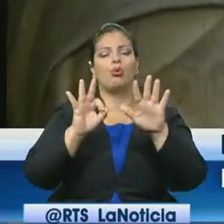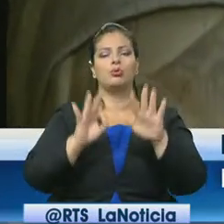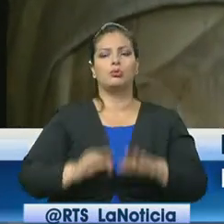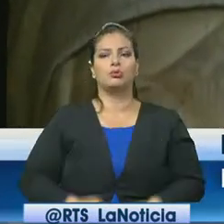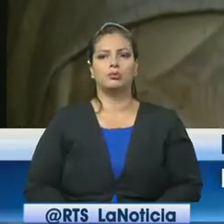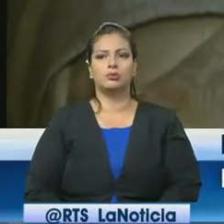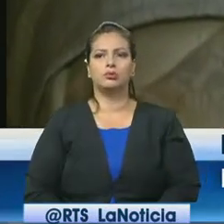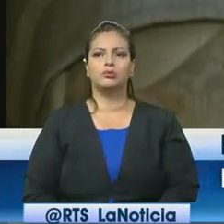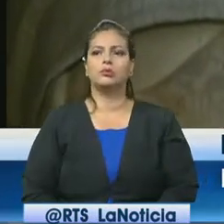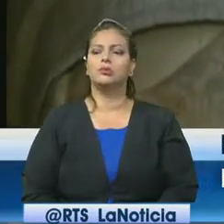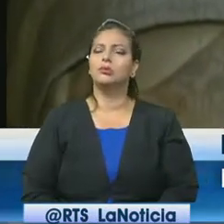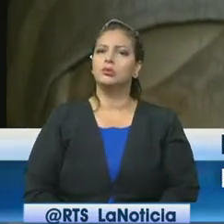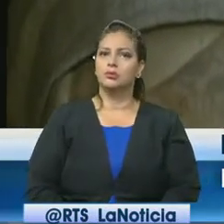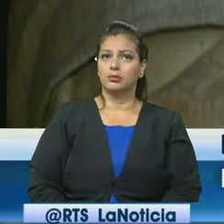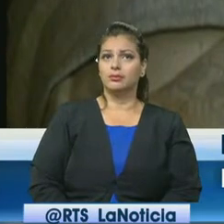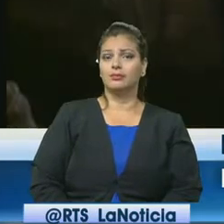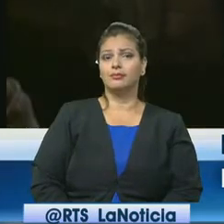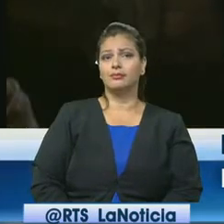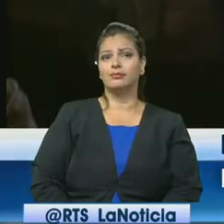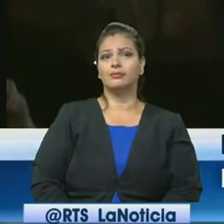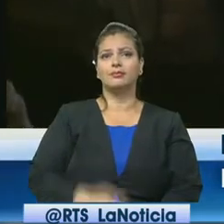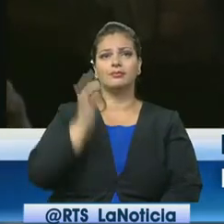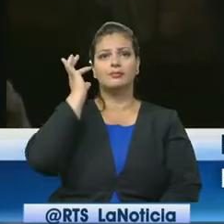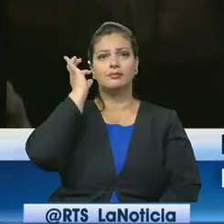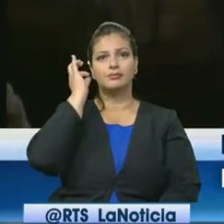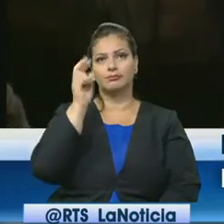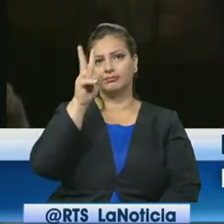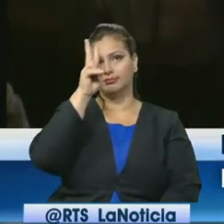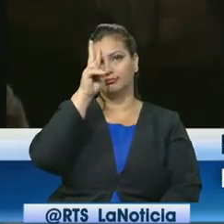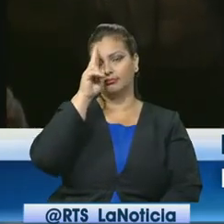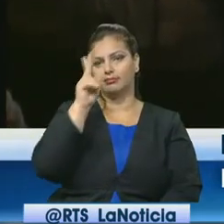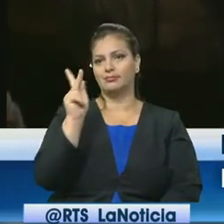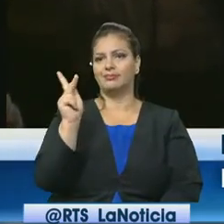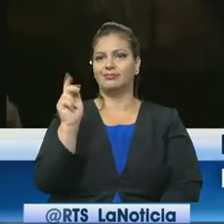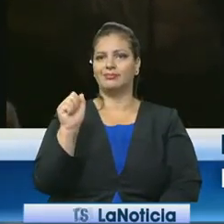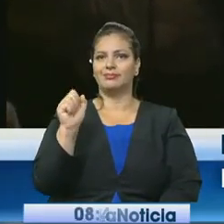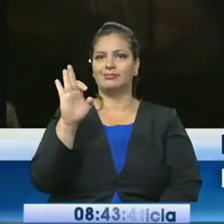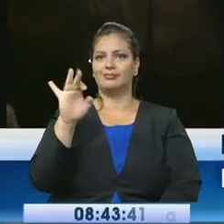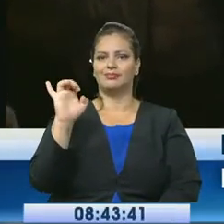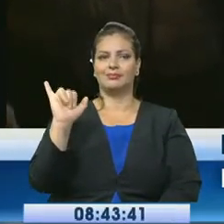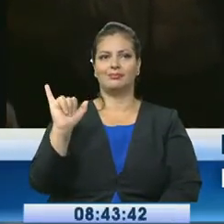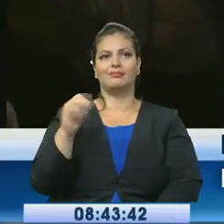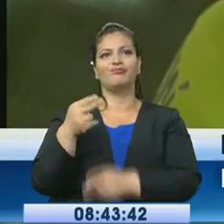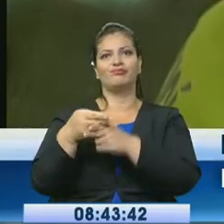era sus verdaderas intenciones. Katy es la principal sospechosa de la pesadilla que